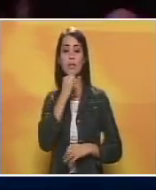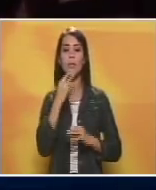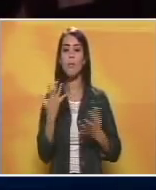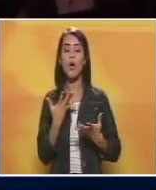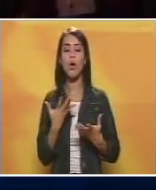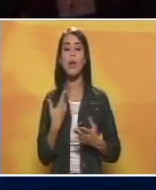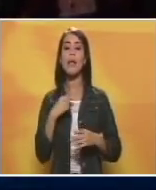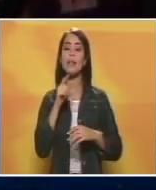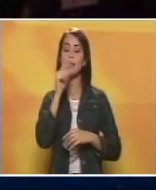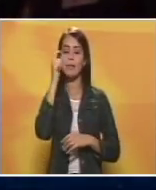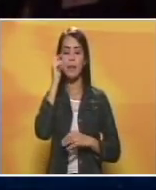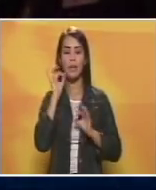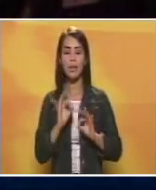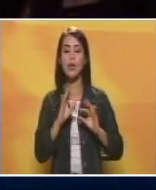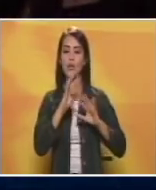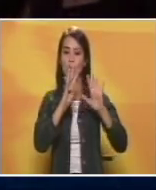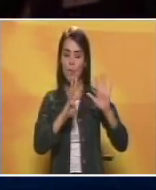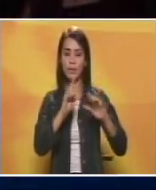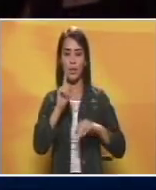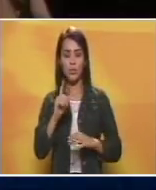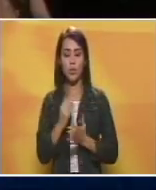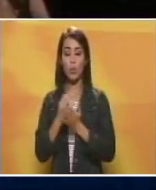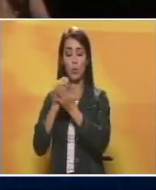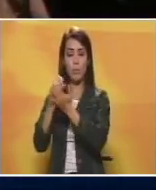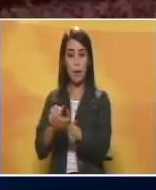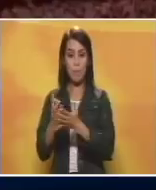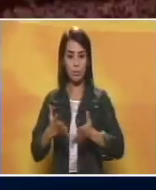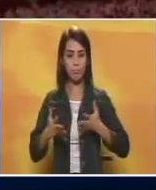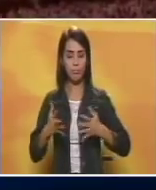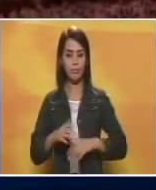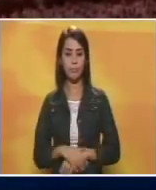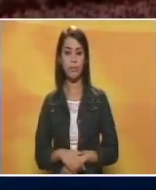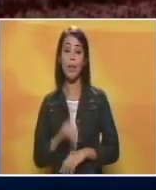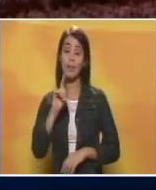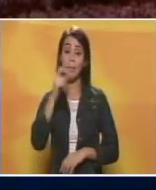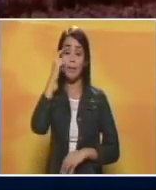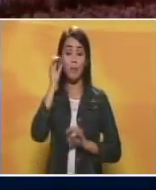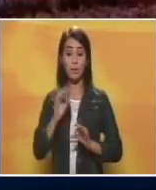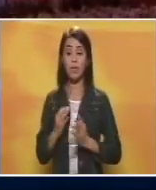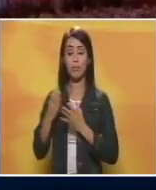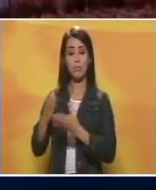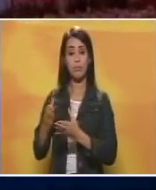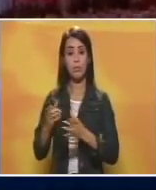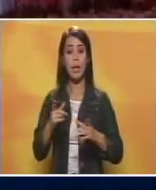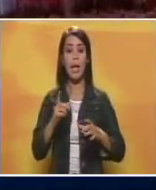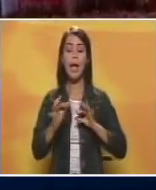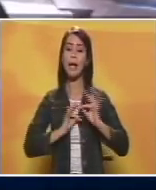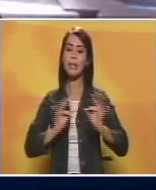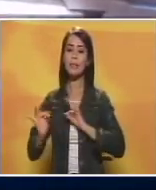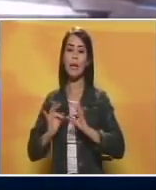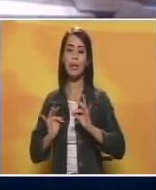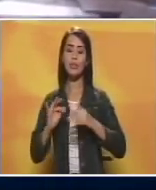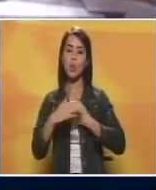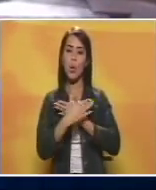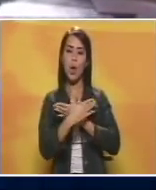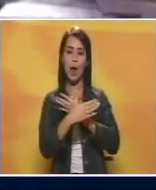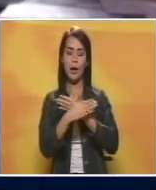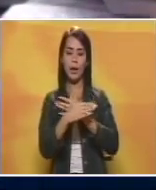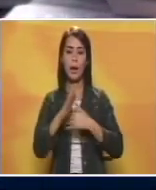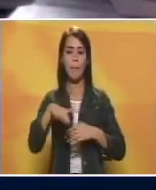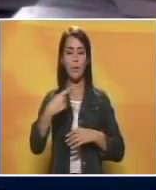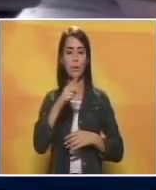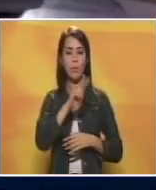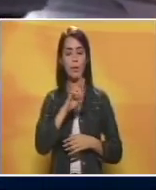número 91 de los Oscar, así como también la fecha de entrega de los premios que tendrá lugar en el Teatro Dolby de Los Ángeles el